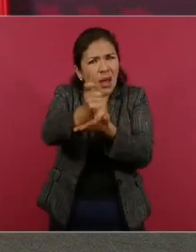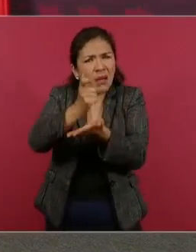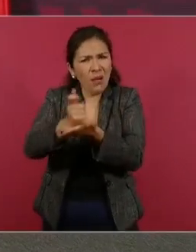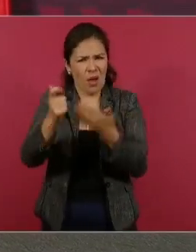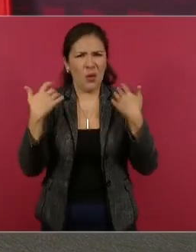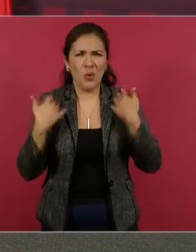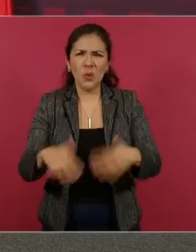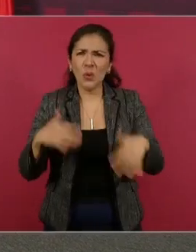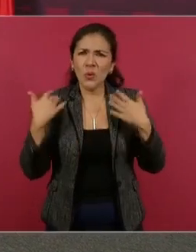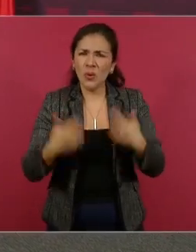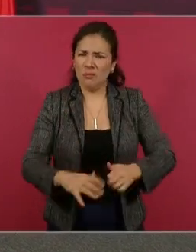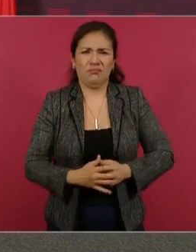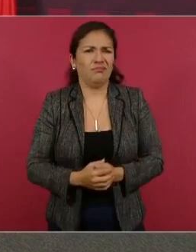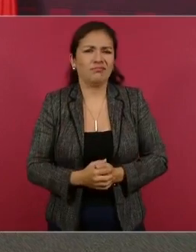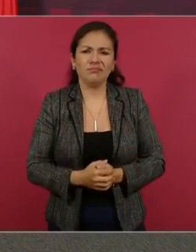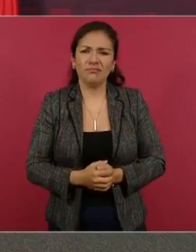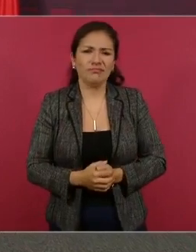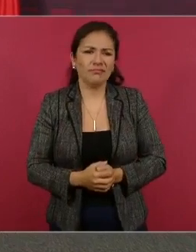algo que